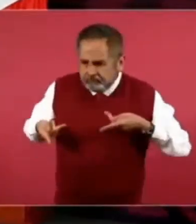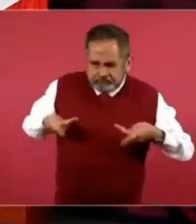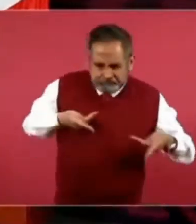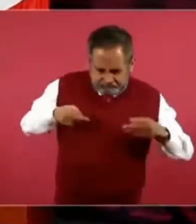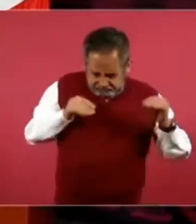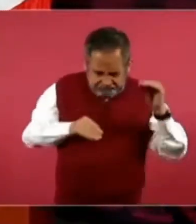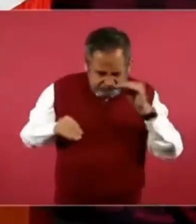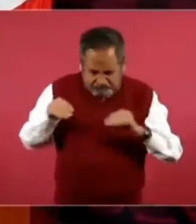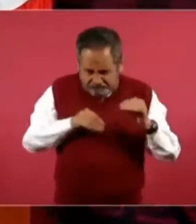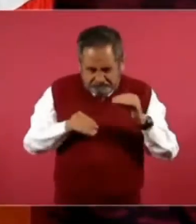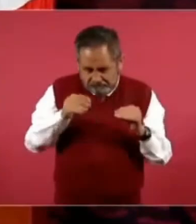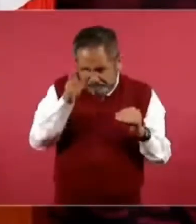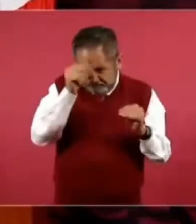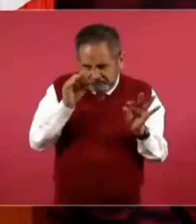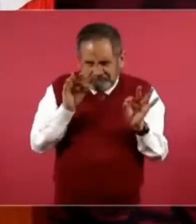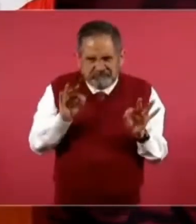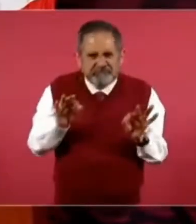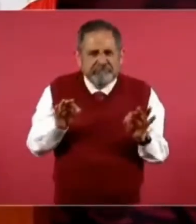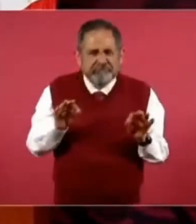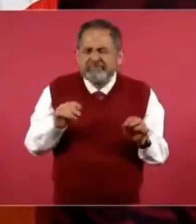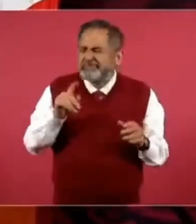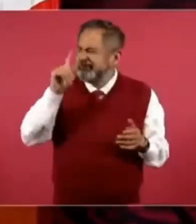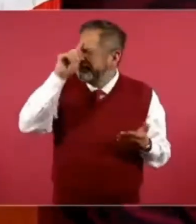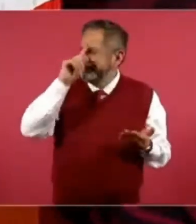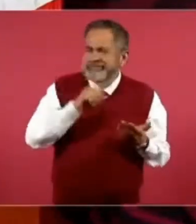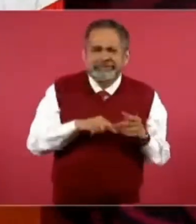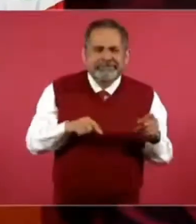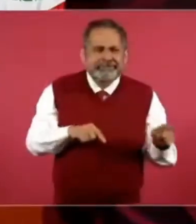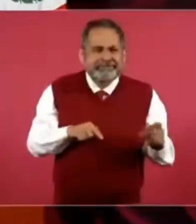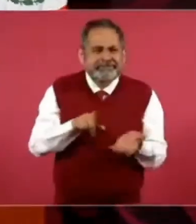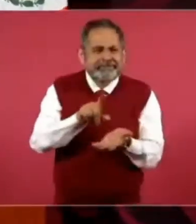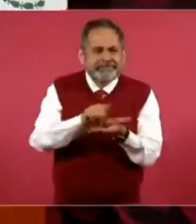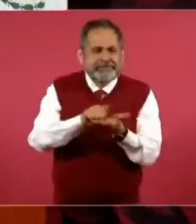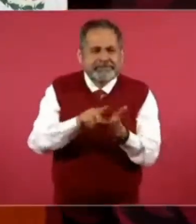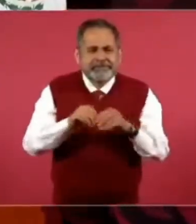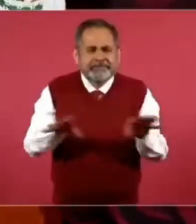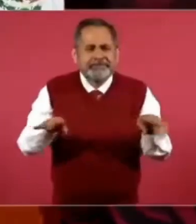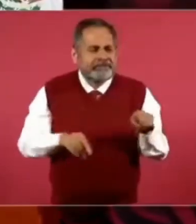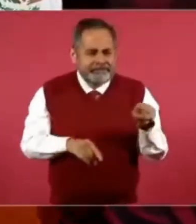creo que puso un Twitter,